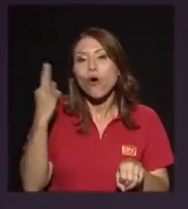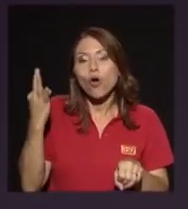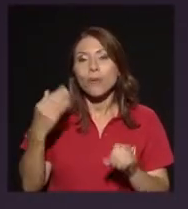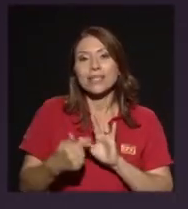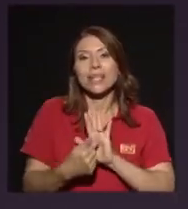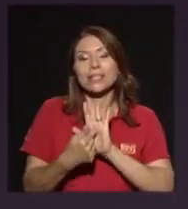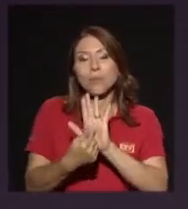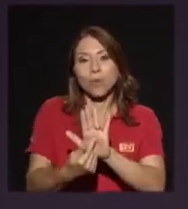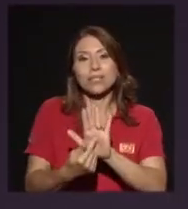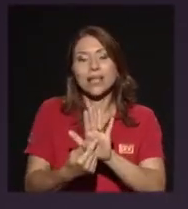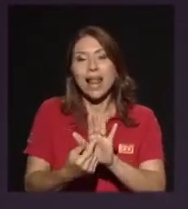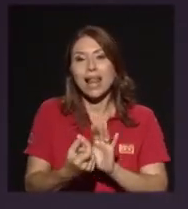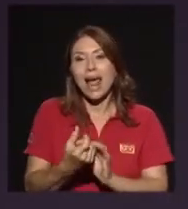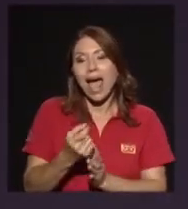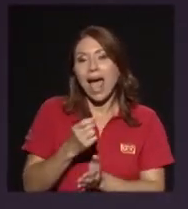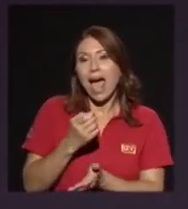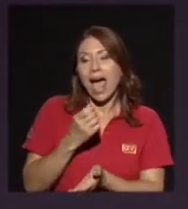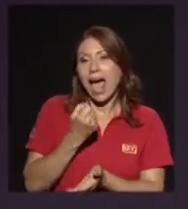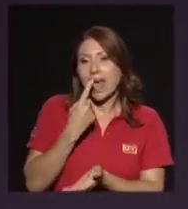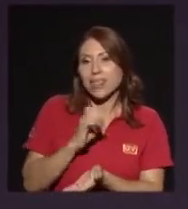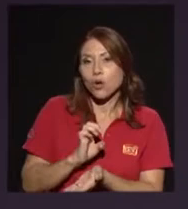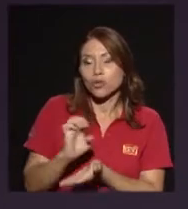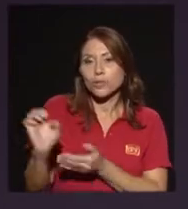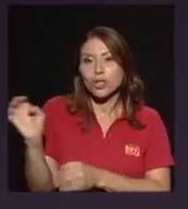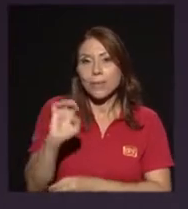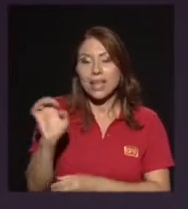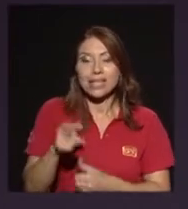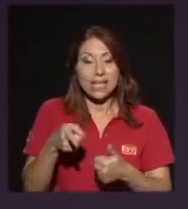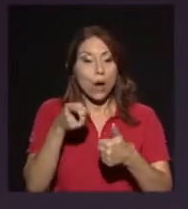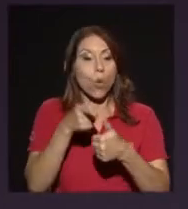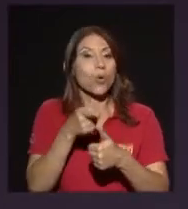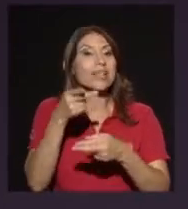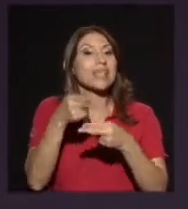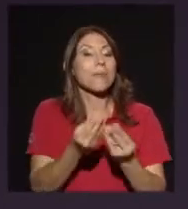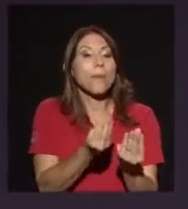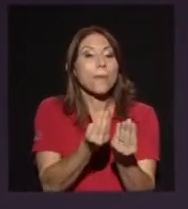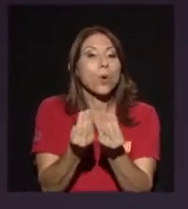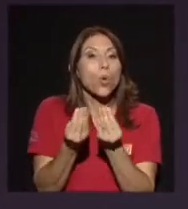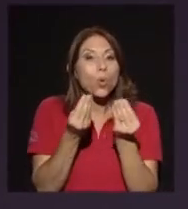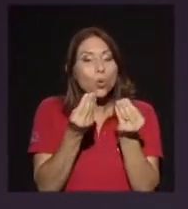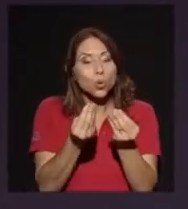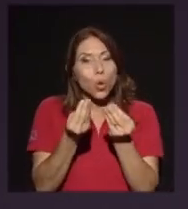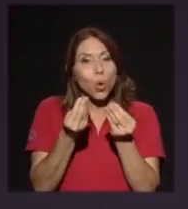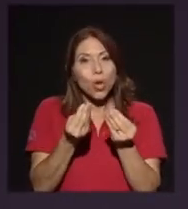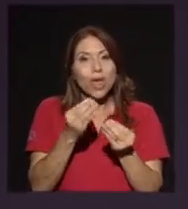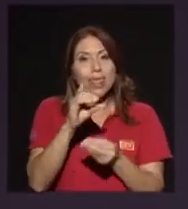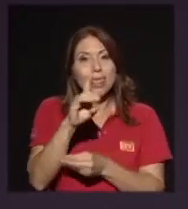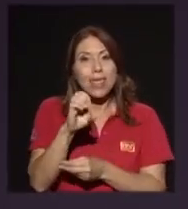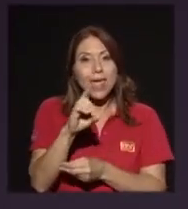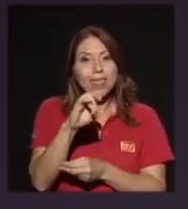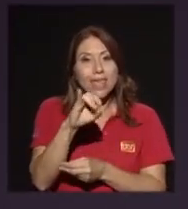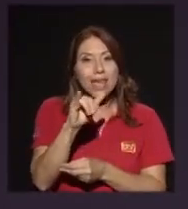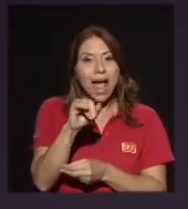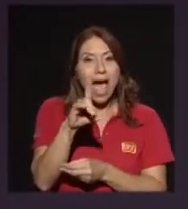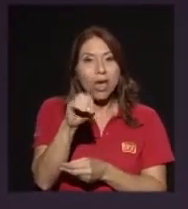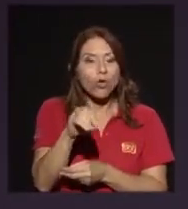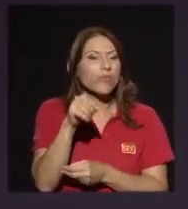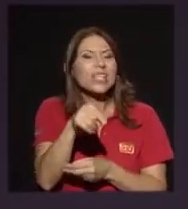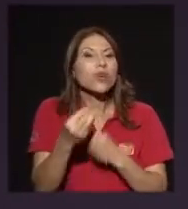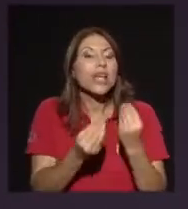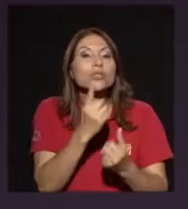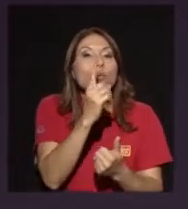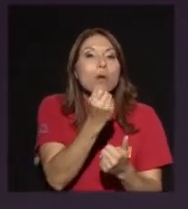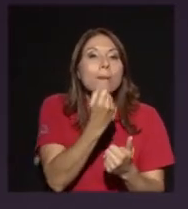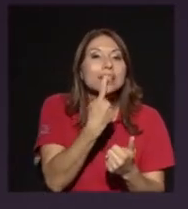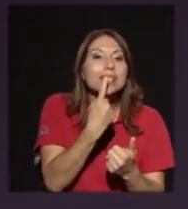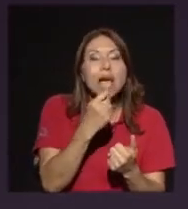muestra la anticoncepción de emergencia. Una es lo que llamamos un producto dedicado, que es una pastilla o dos pastillas, digamos, pero son como un producto